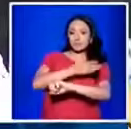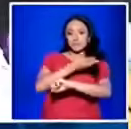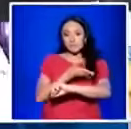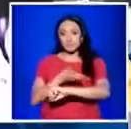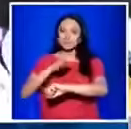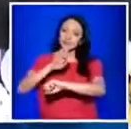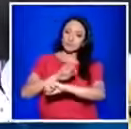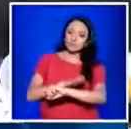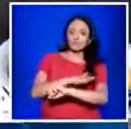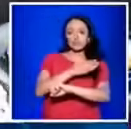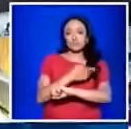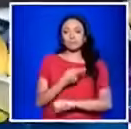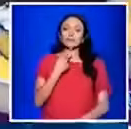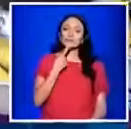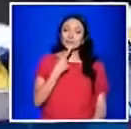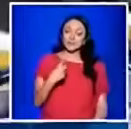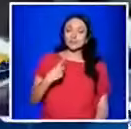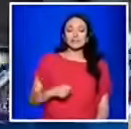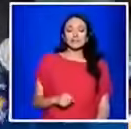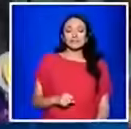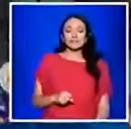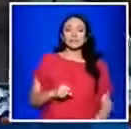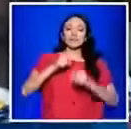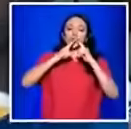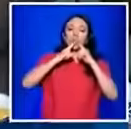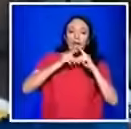a las dos y a las tres.